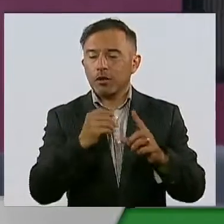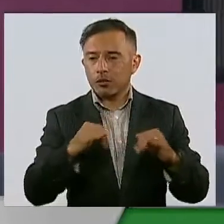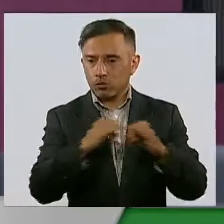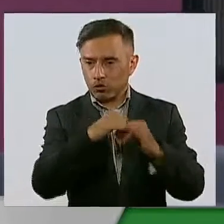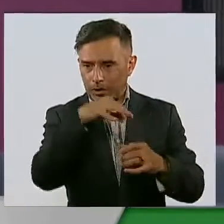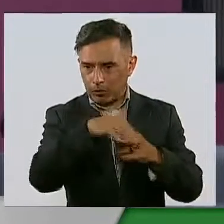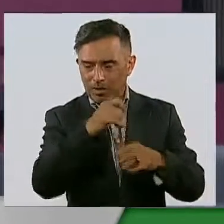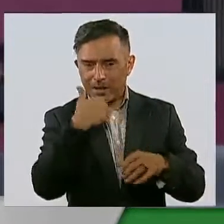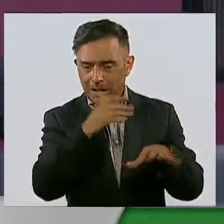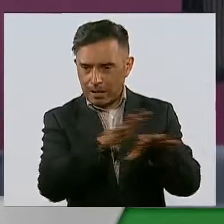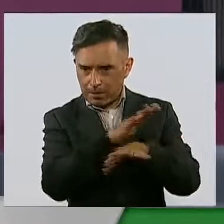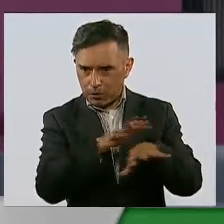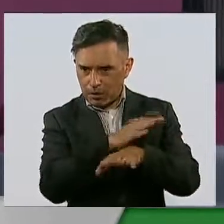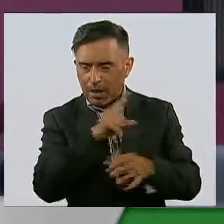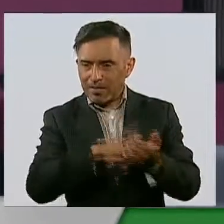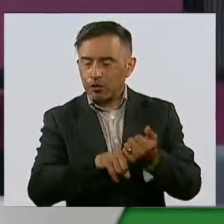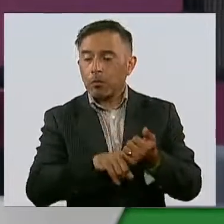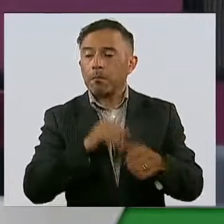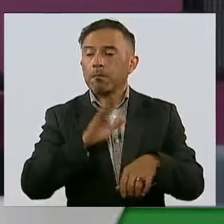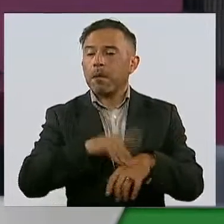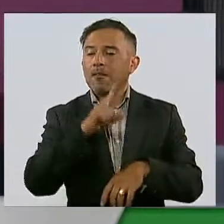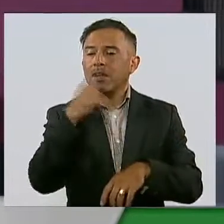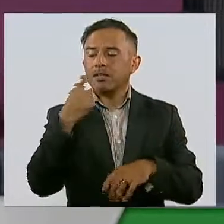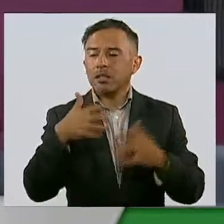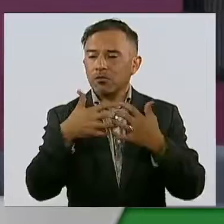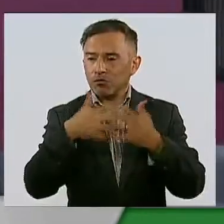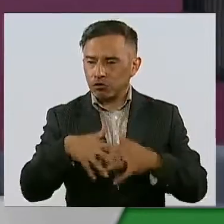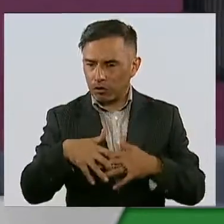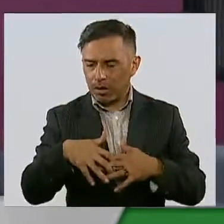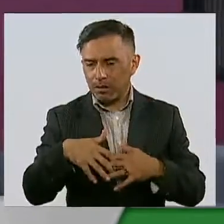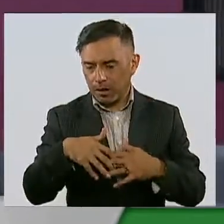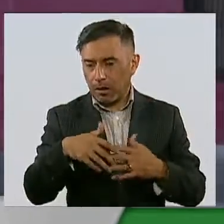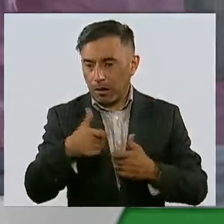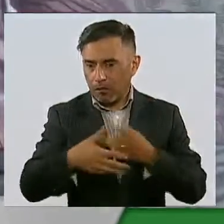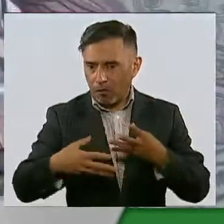el objetivo de hacerlo mucho más funcional y a menor costo.